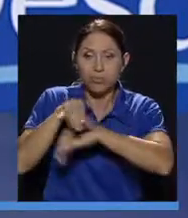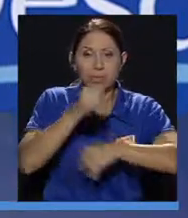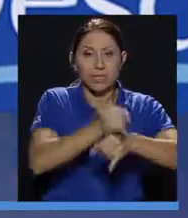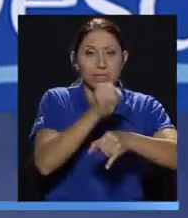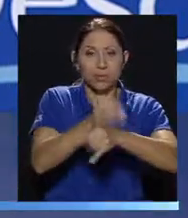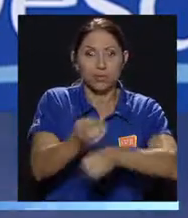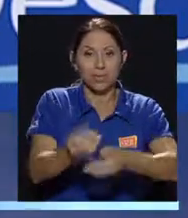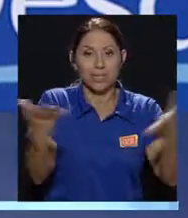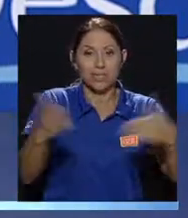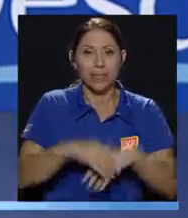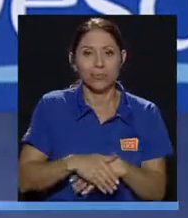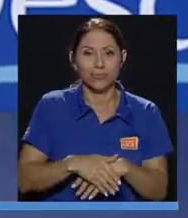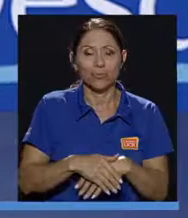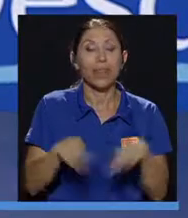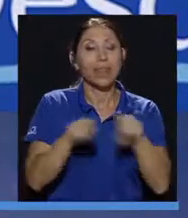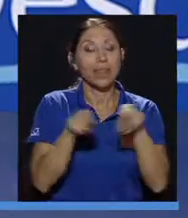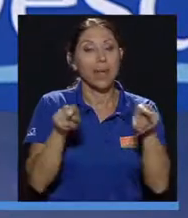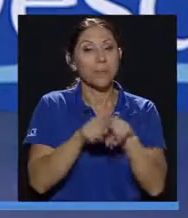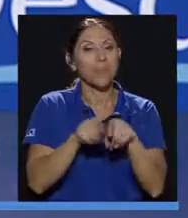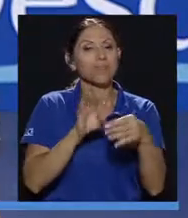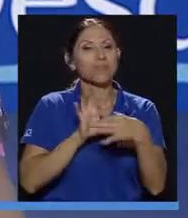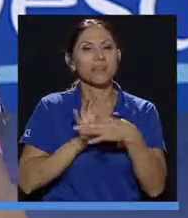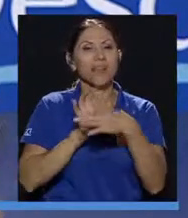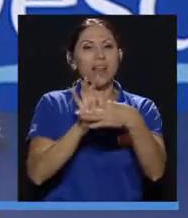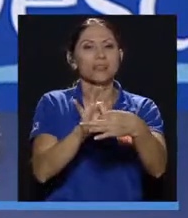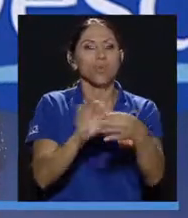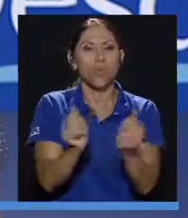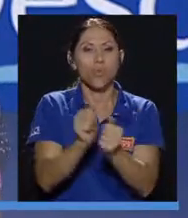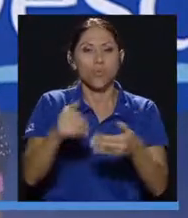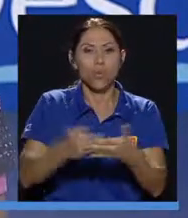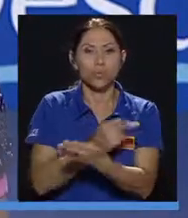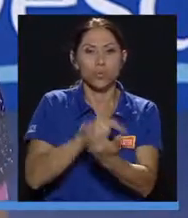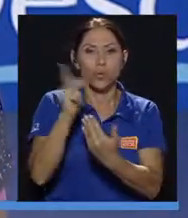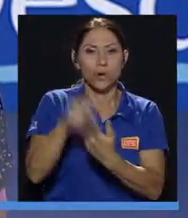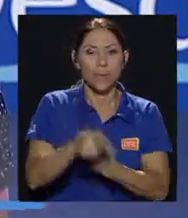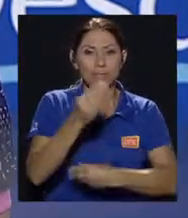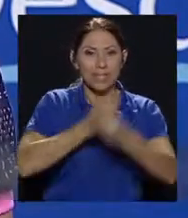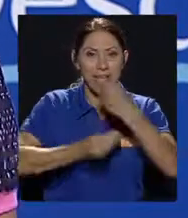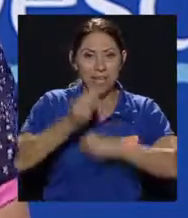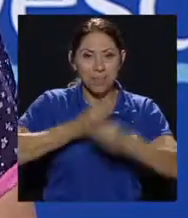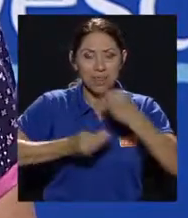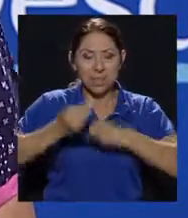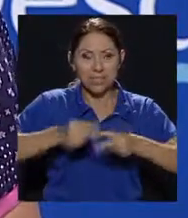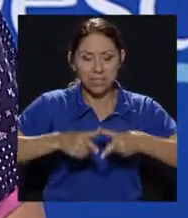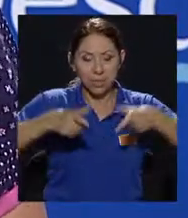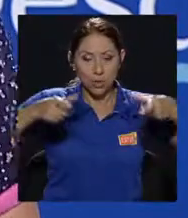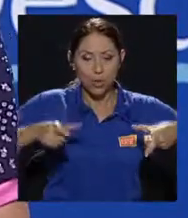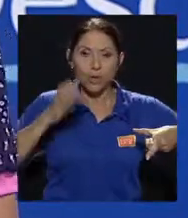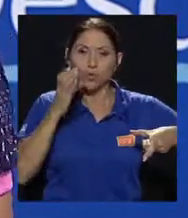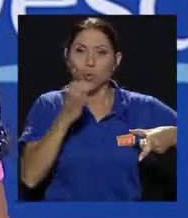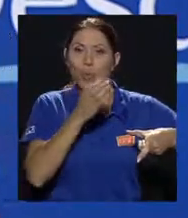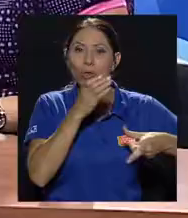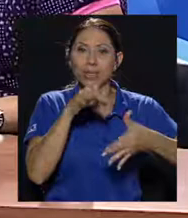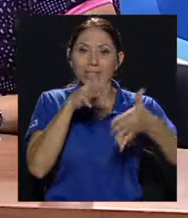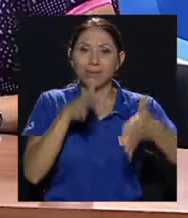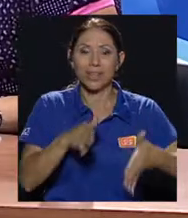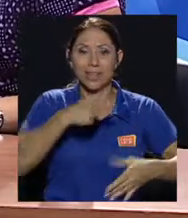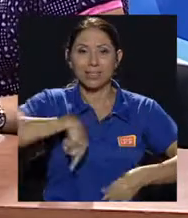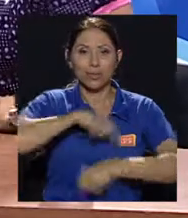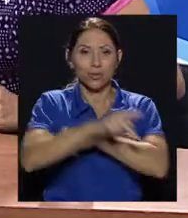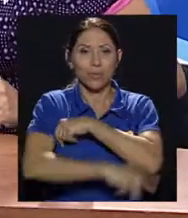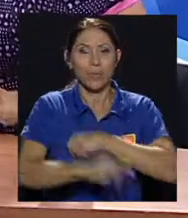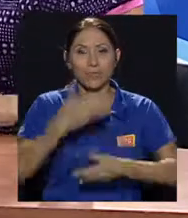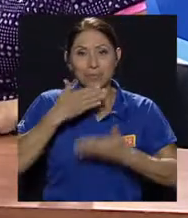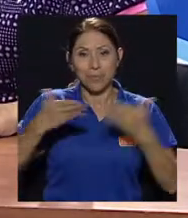la relación que han tenido en esta ocasión con los nuevos programas de alimentación en los comedores estudiantiles de nuestro país. Bienvenida,